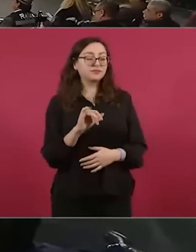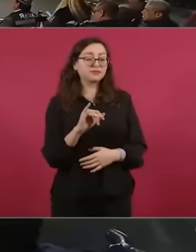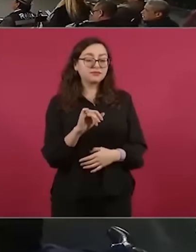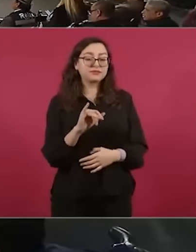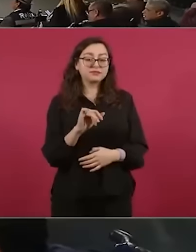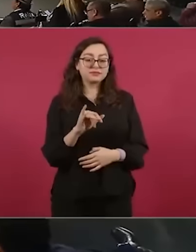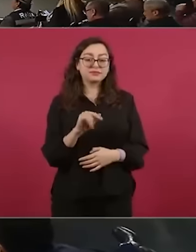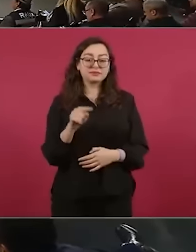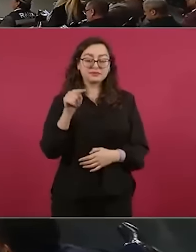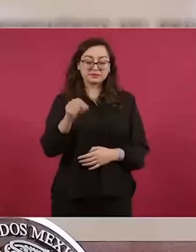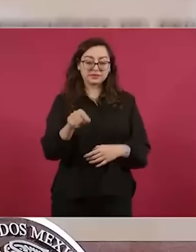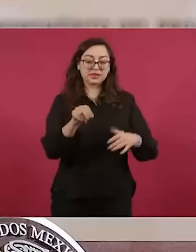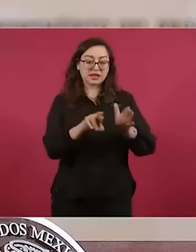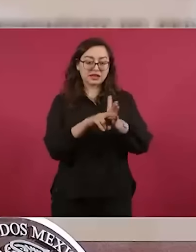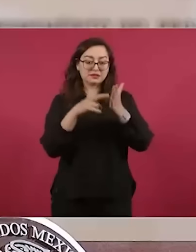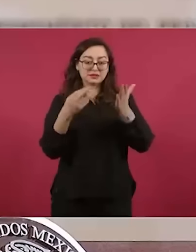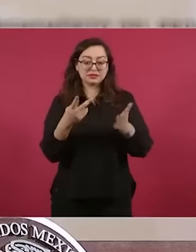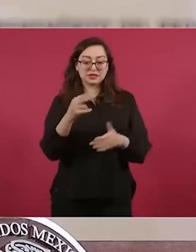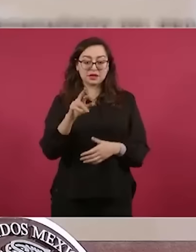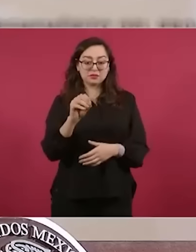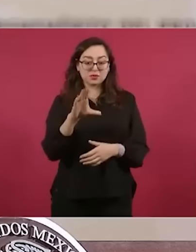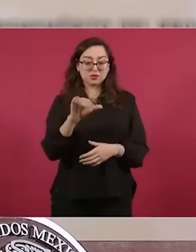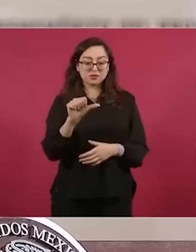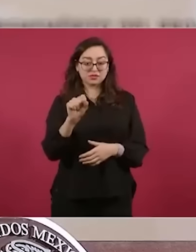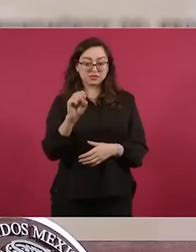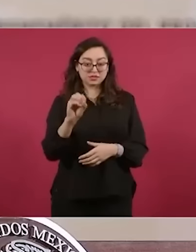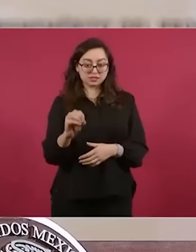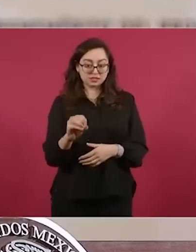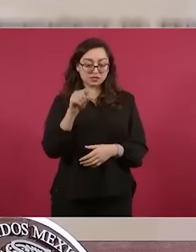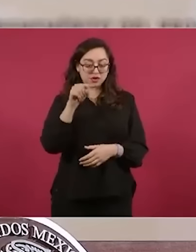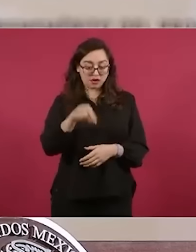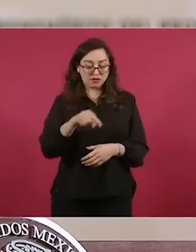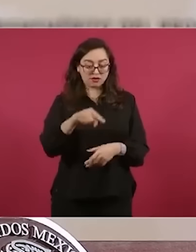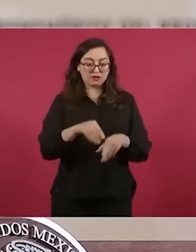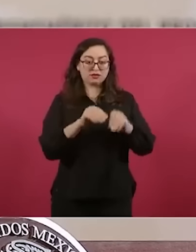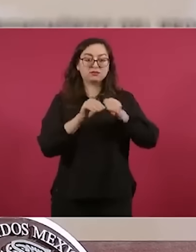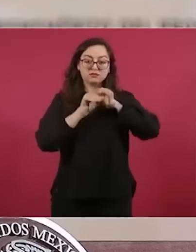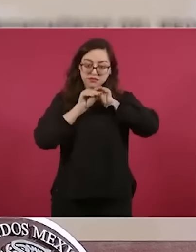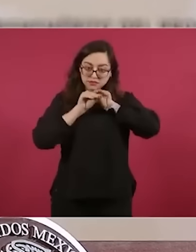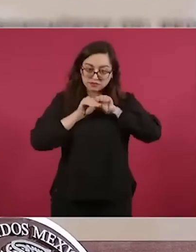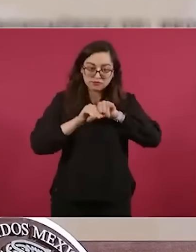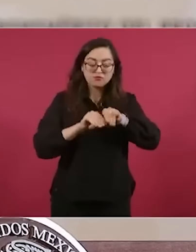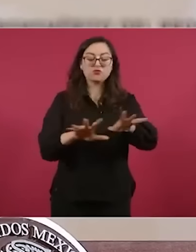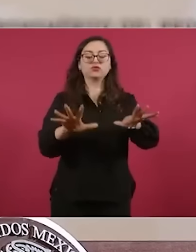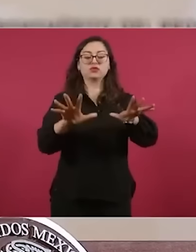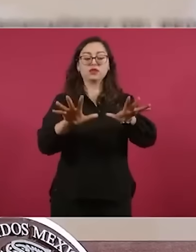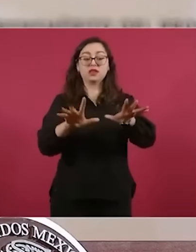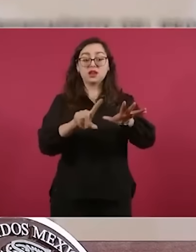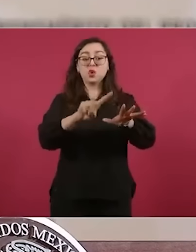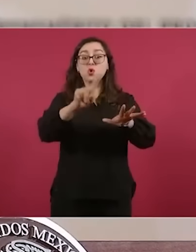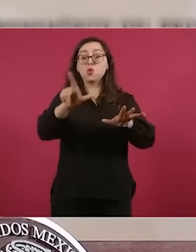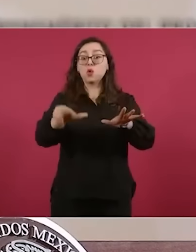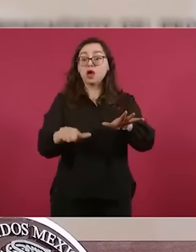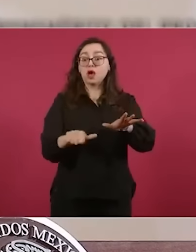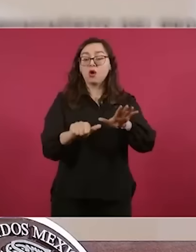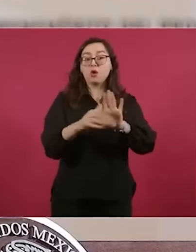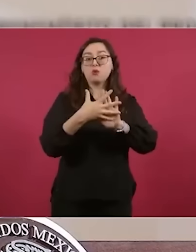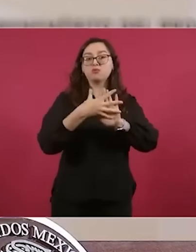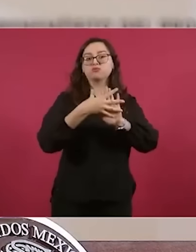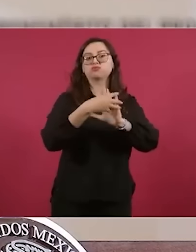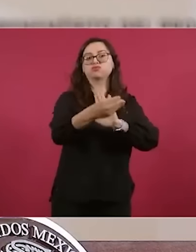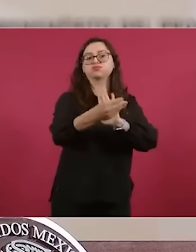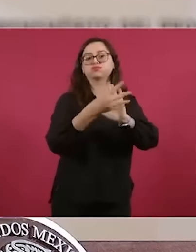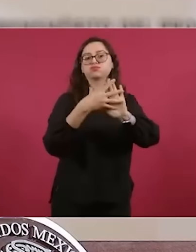proceso, que es la que agarran tanto columnistas y